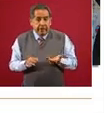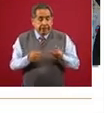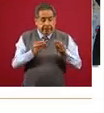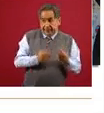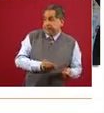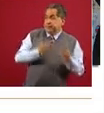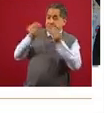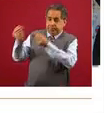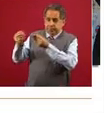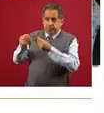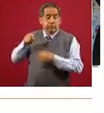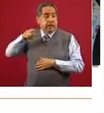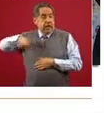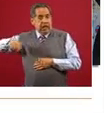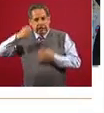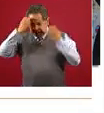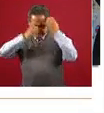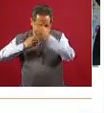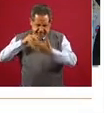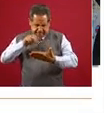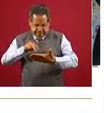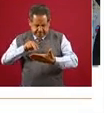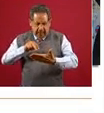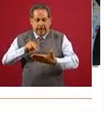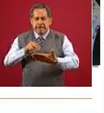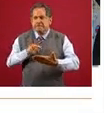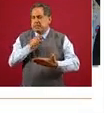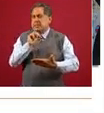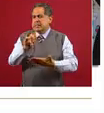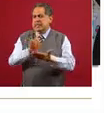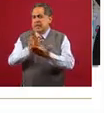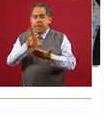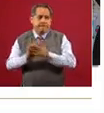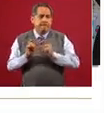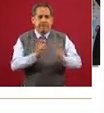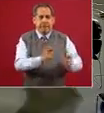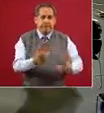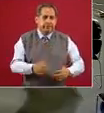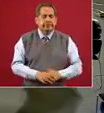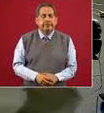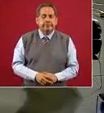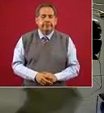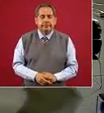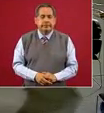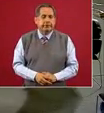pasa a validación de nosotros, el área central. Adelante.